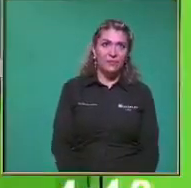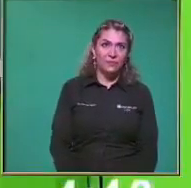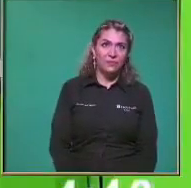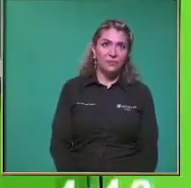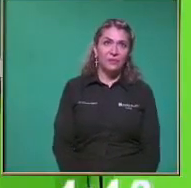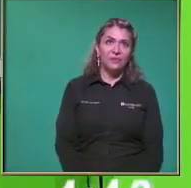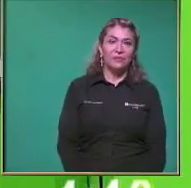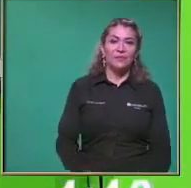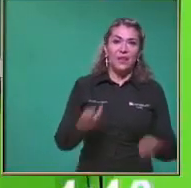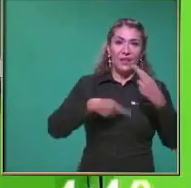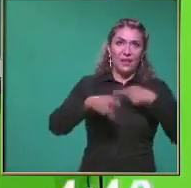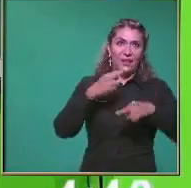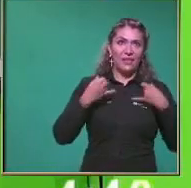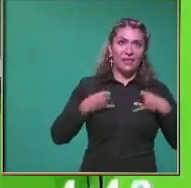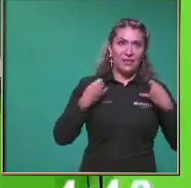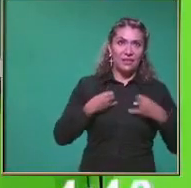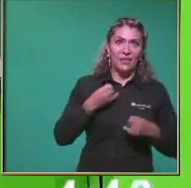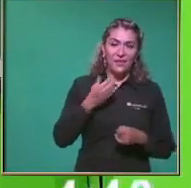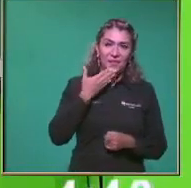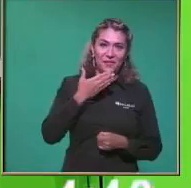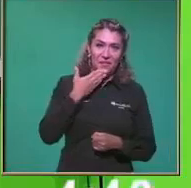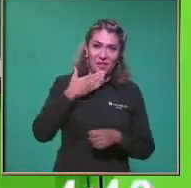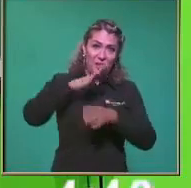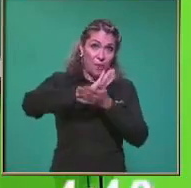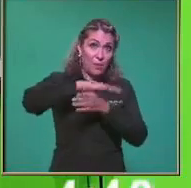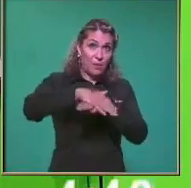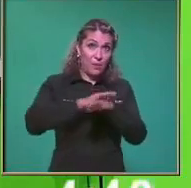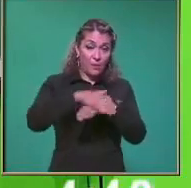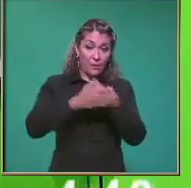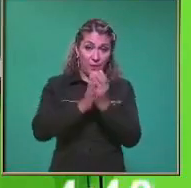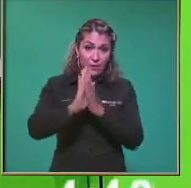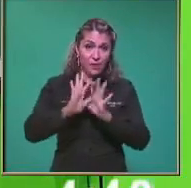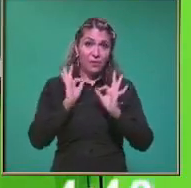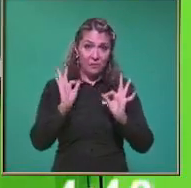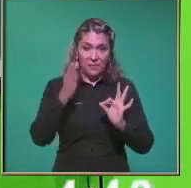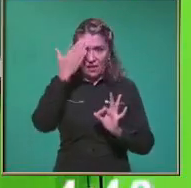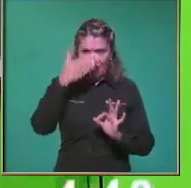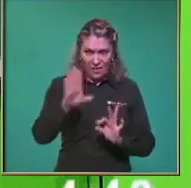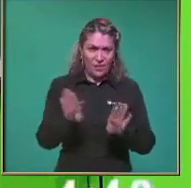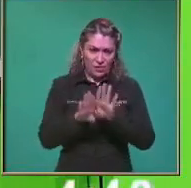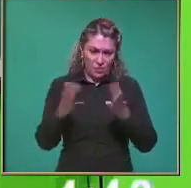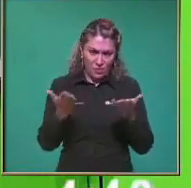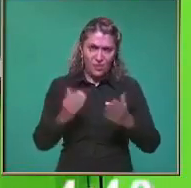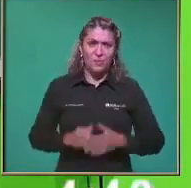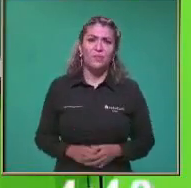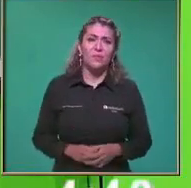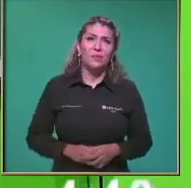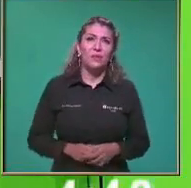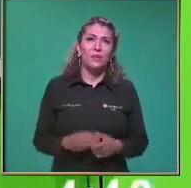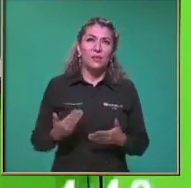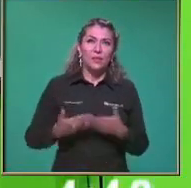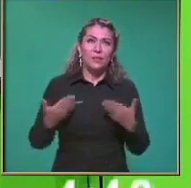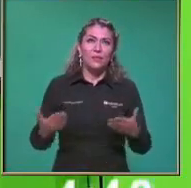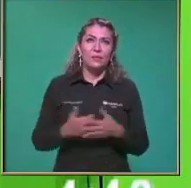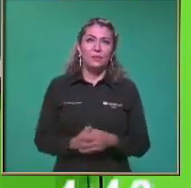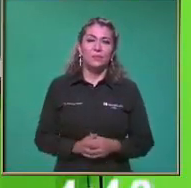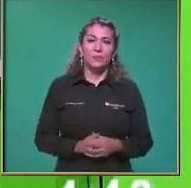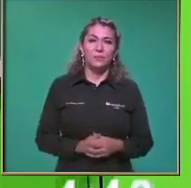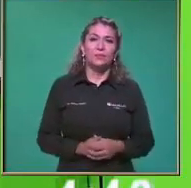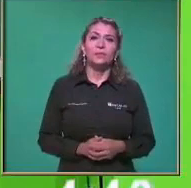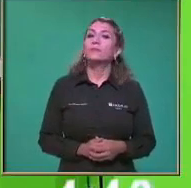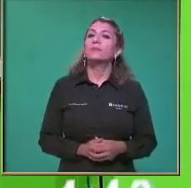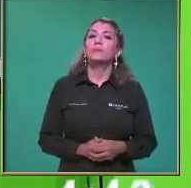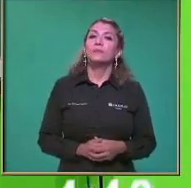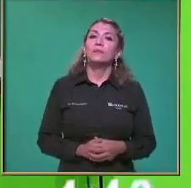Ya regresamos, espero hayan usado su gel antibacterial, como ya sabemos cuáles son las instrucciones. Muy bien, entonces vamos a ver el